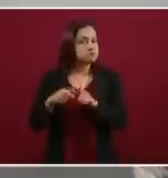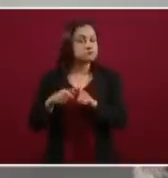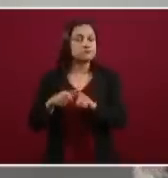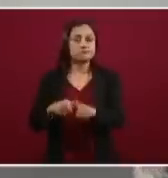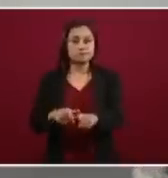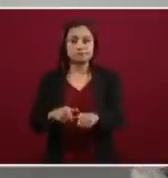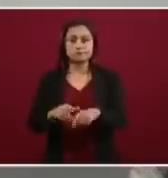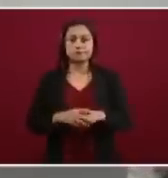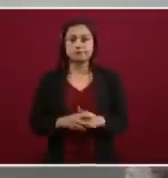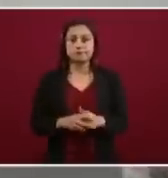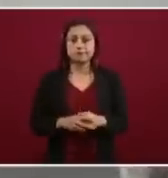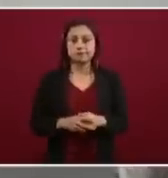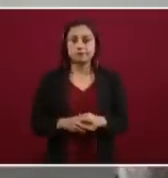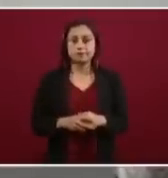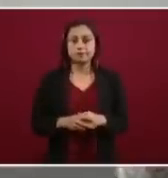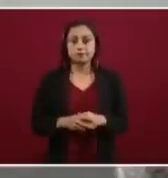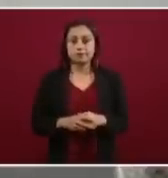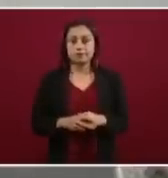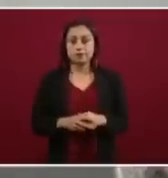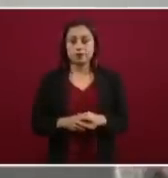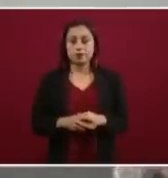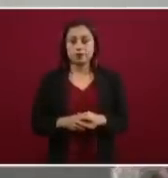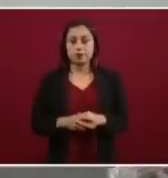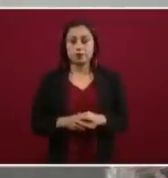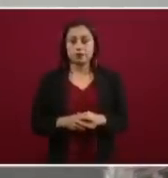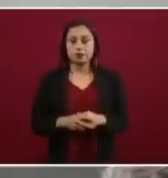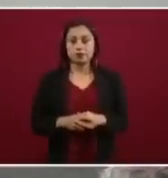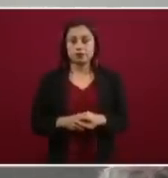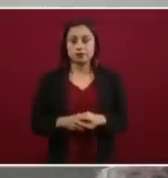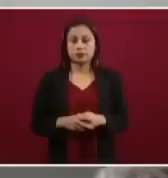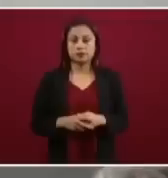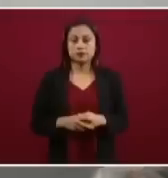dentro de los márgenes